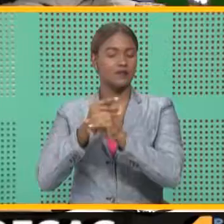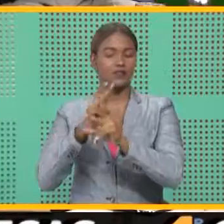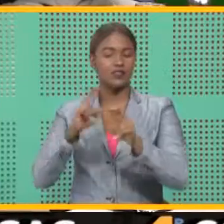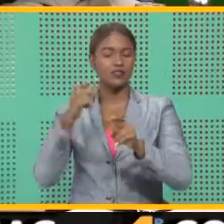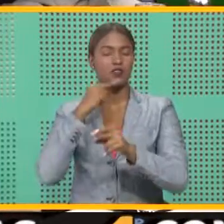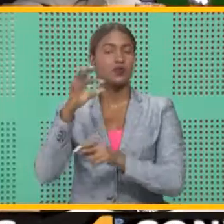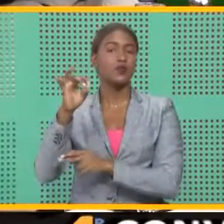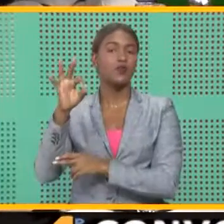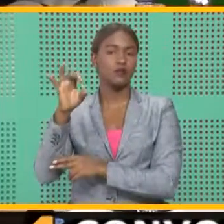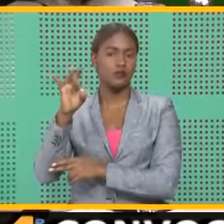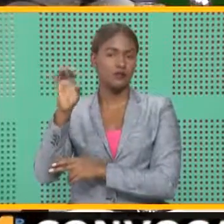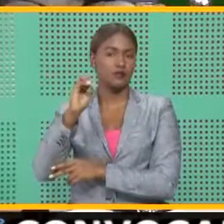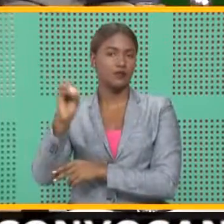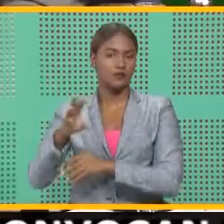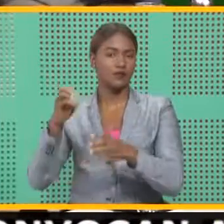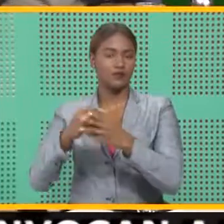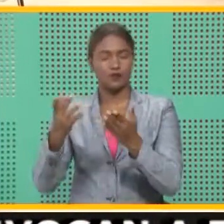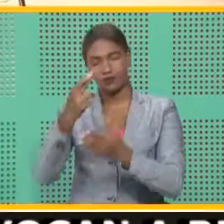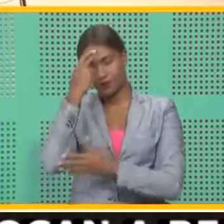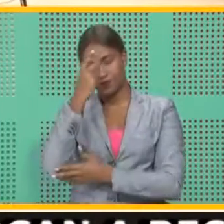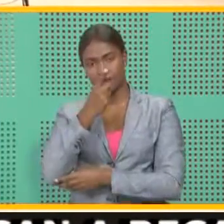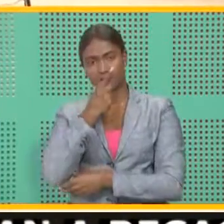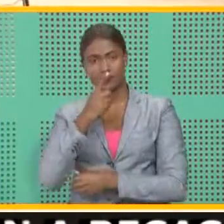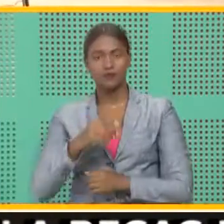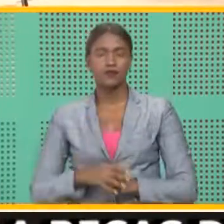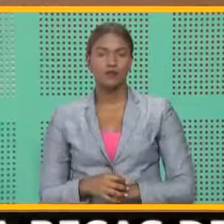en un 98% en la República Dominicana.